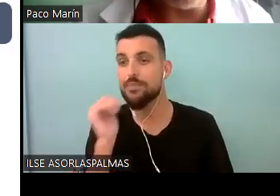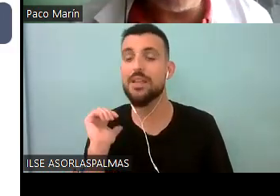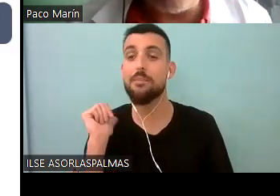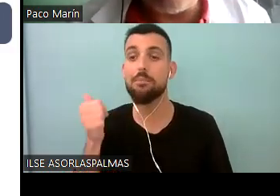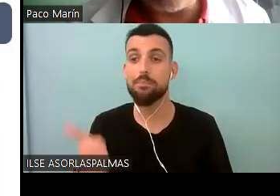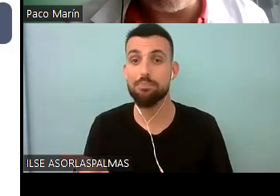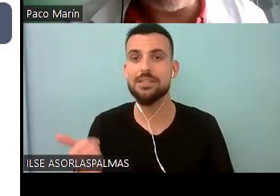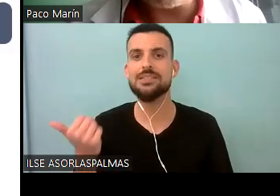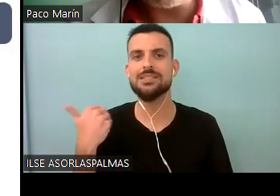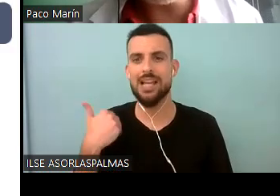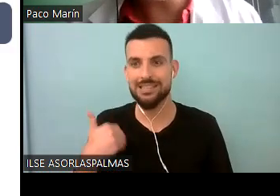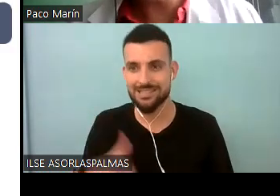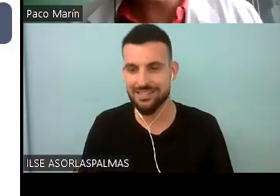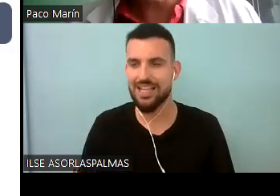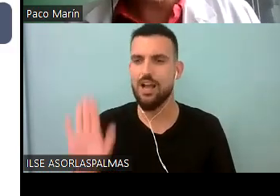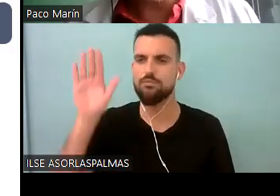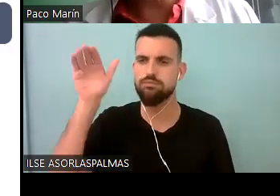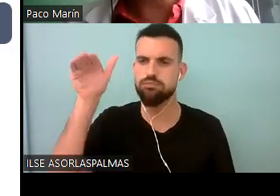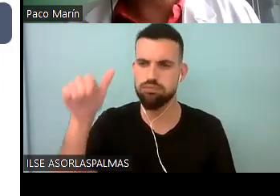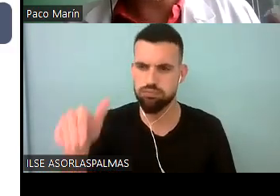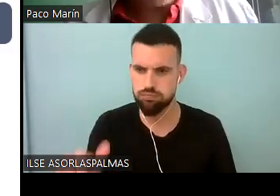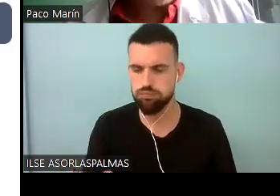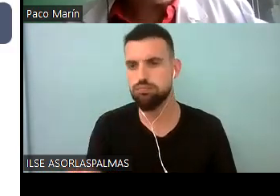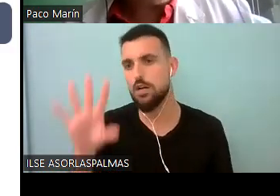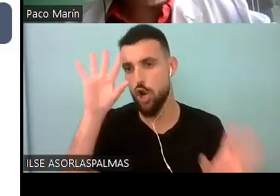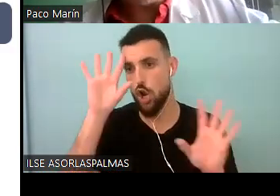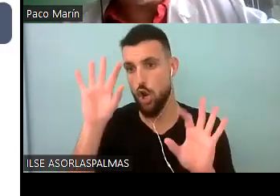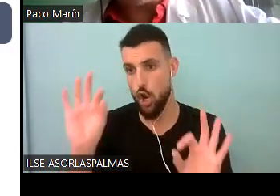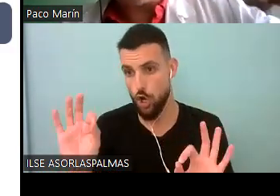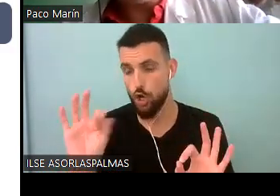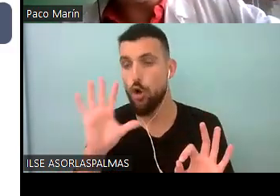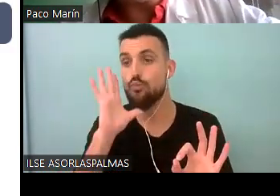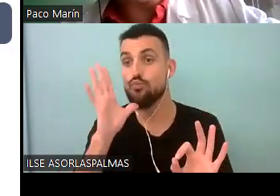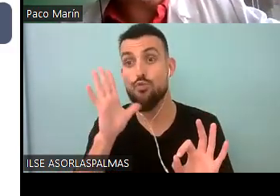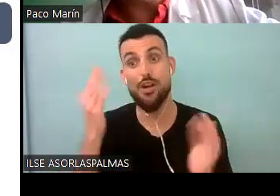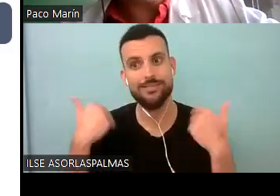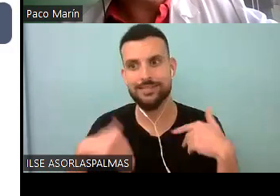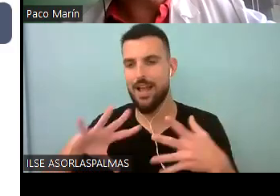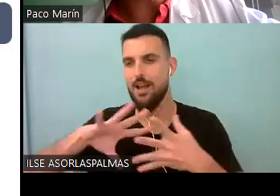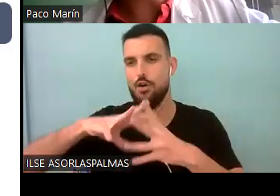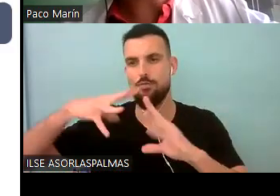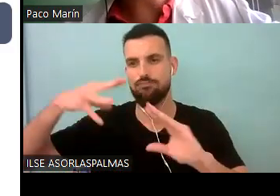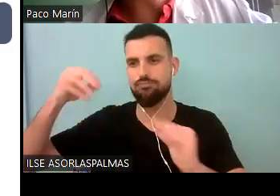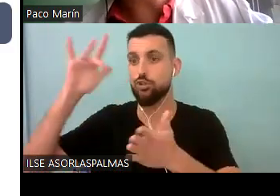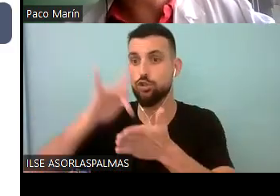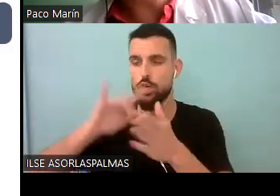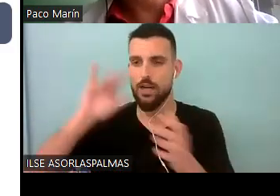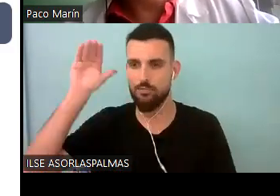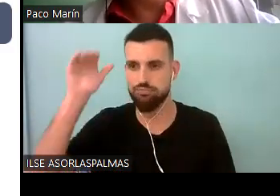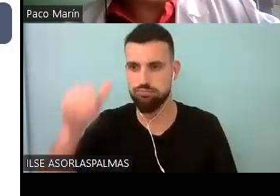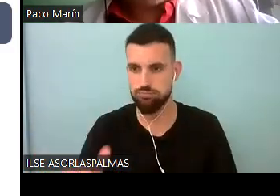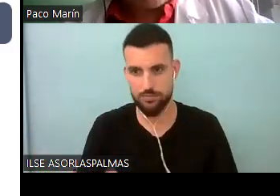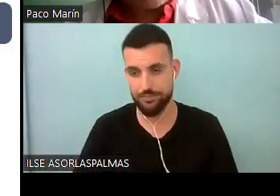de desviación estándar, porque ya está en el declive. Es decir, si partimos de que el punto